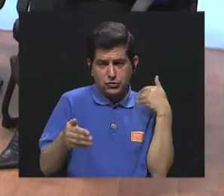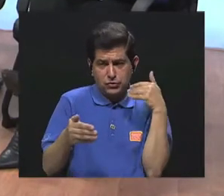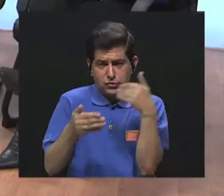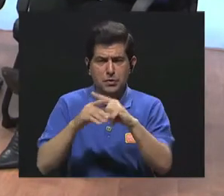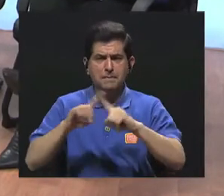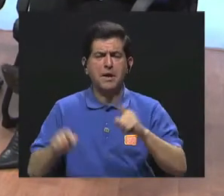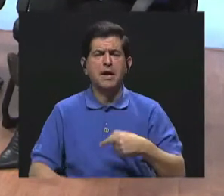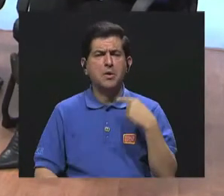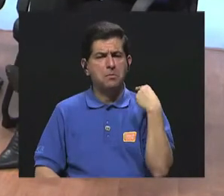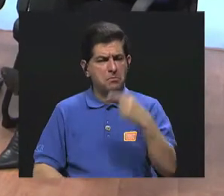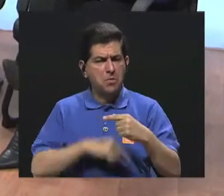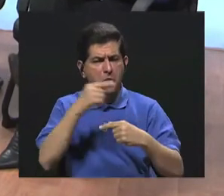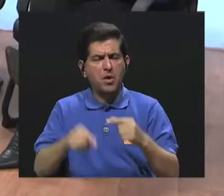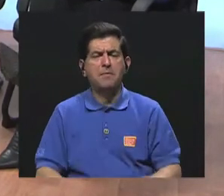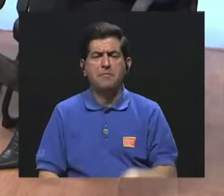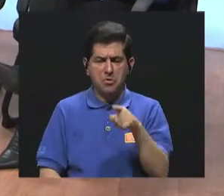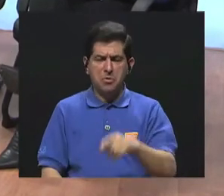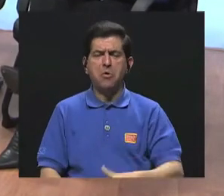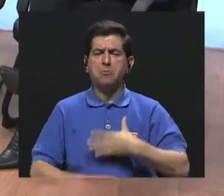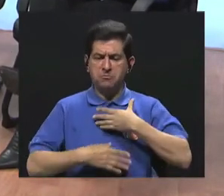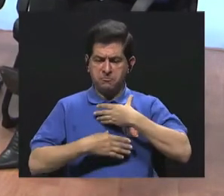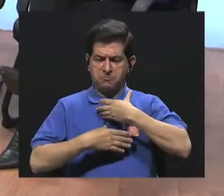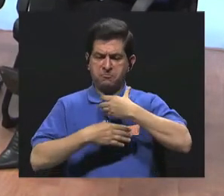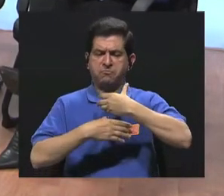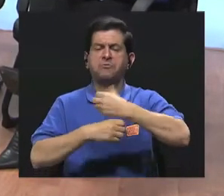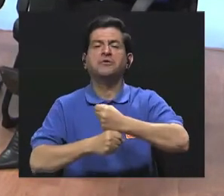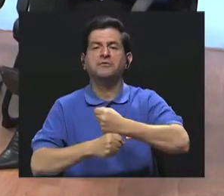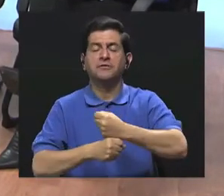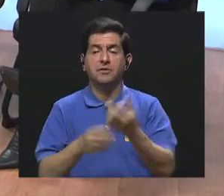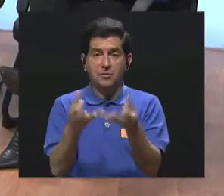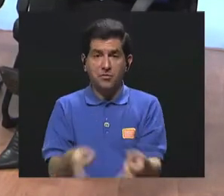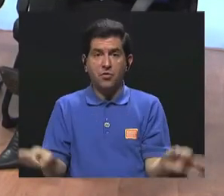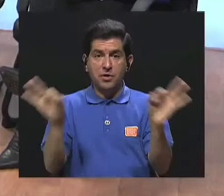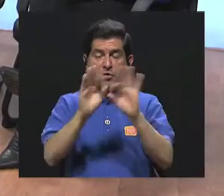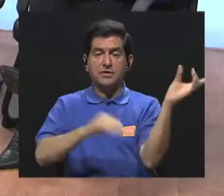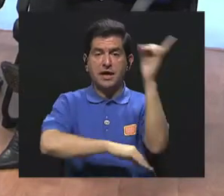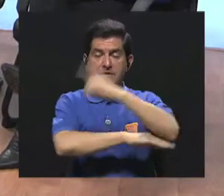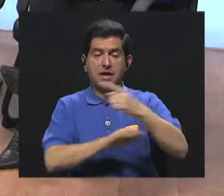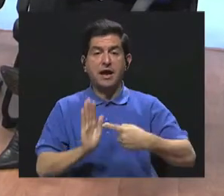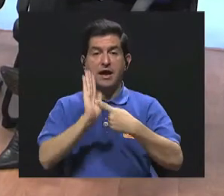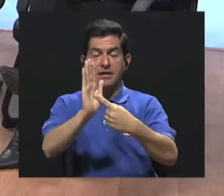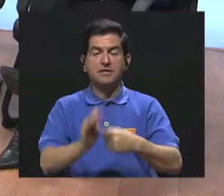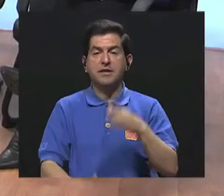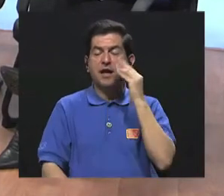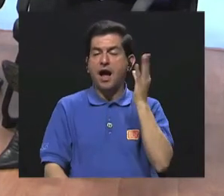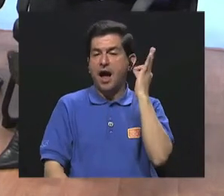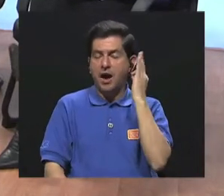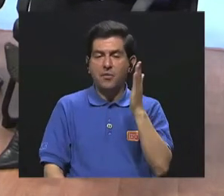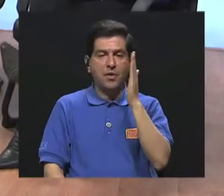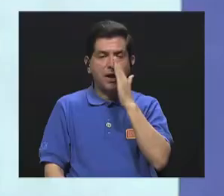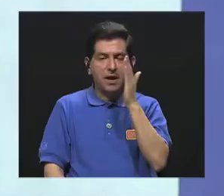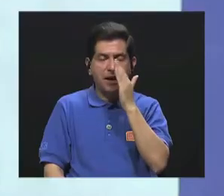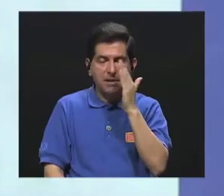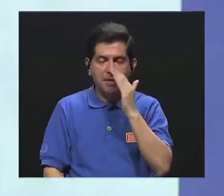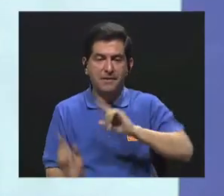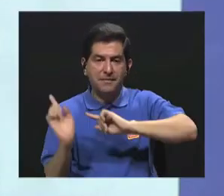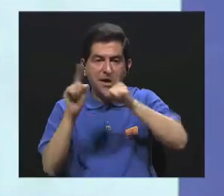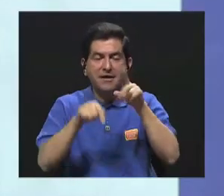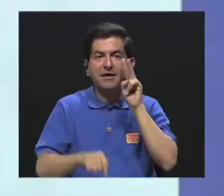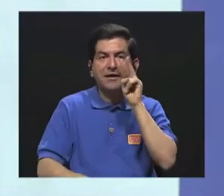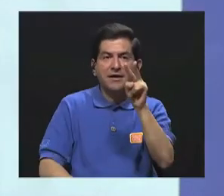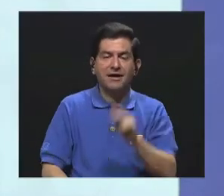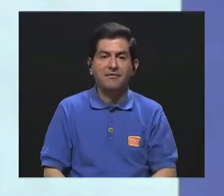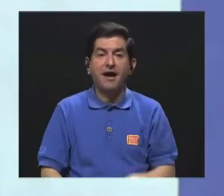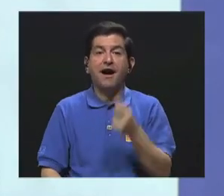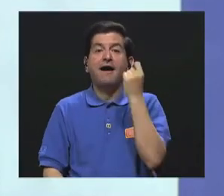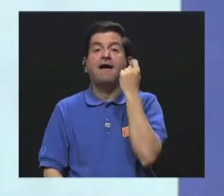de írselos ganando. Sí, y creo que para eso fue muy importante, porque el día de la proyección fue como la abuela y fue la mamá y todo, y como que ya